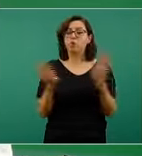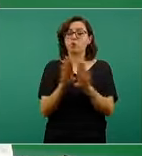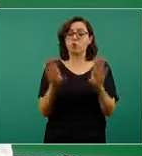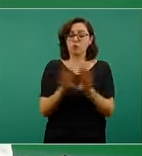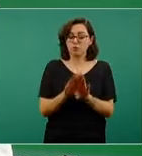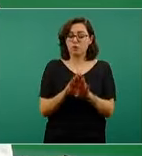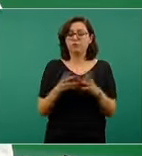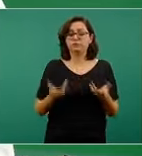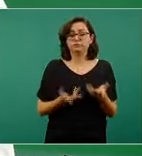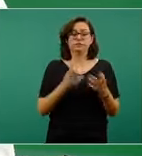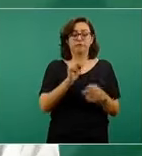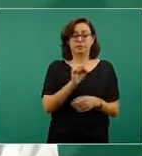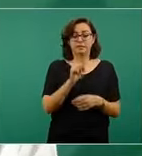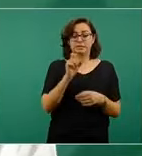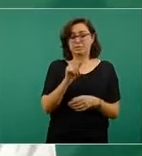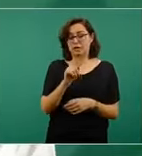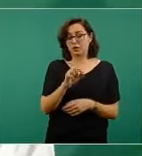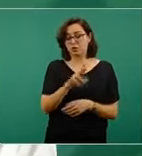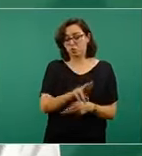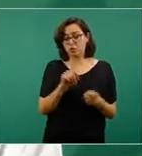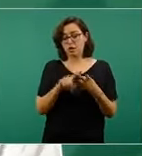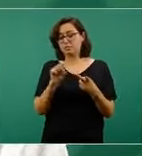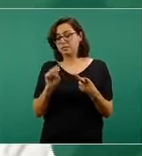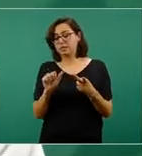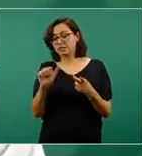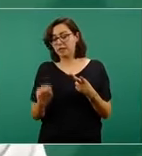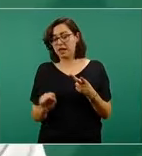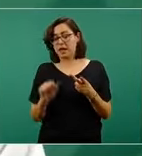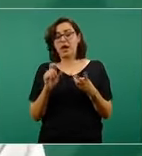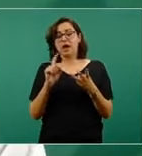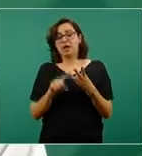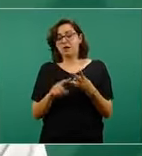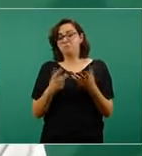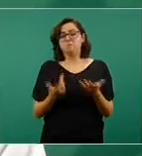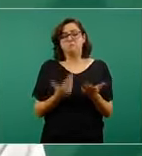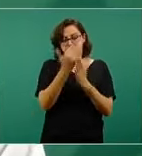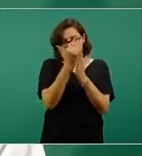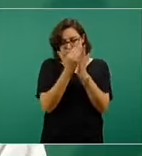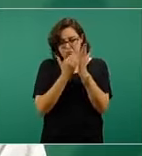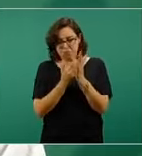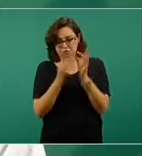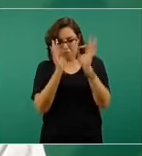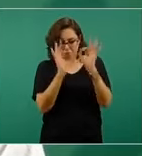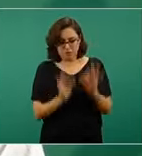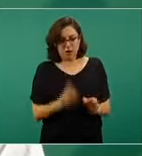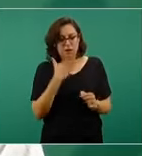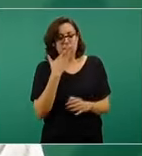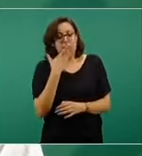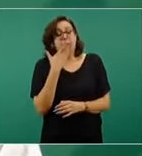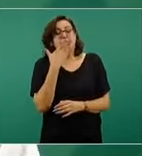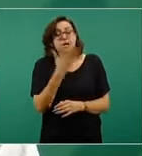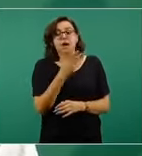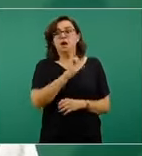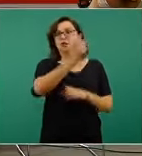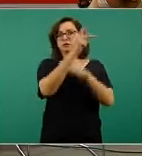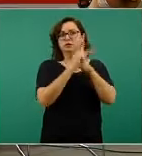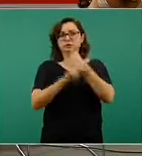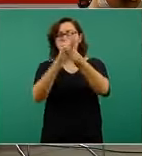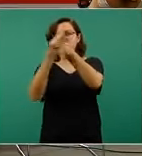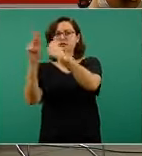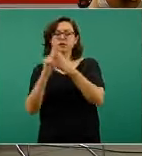la Secretaría del Turismo y la Secretaría de Salud, y que han servido de ejemplo, por cierto, para otras naciones,